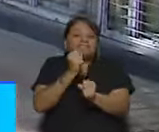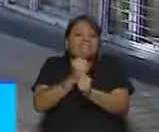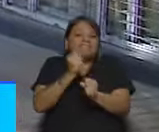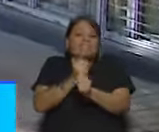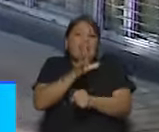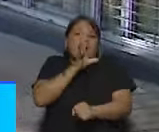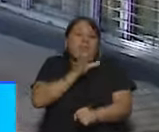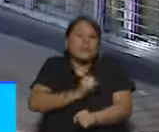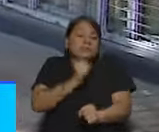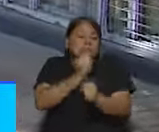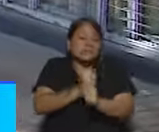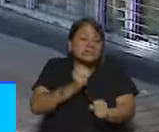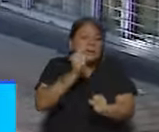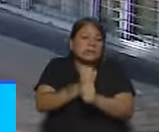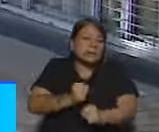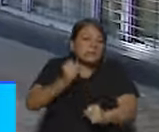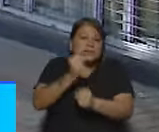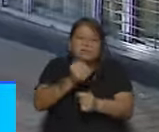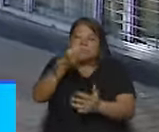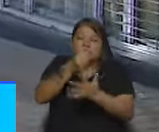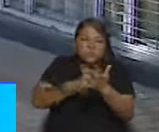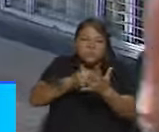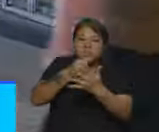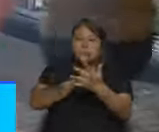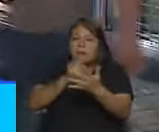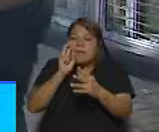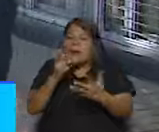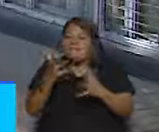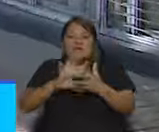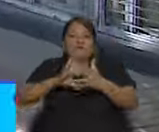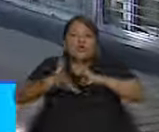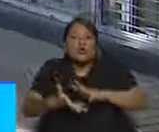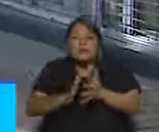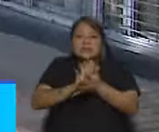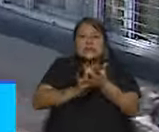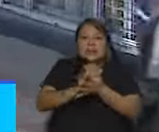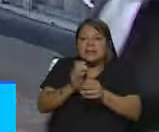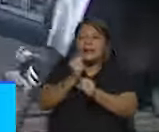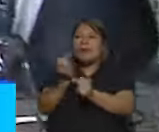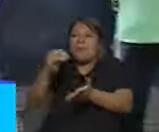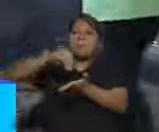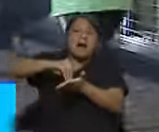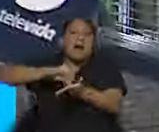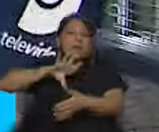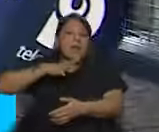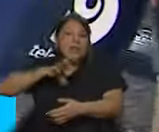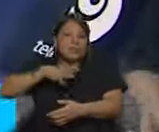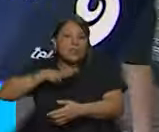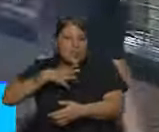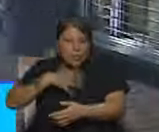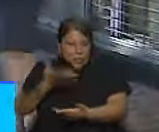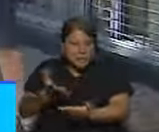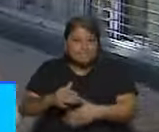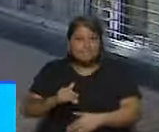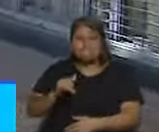otra trabajar lucharla y hac una changuita extra con una